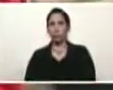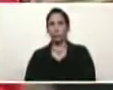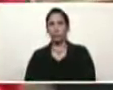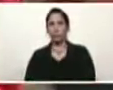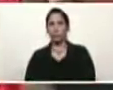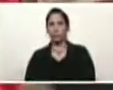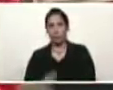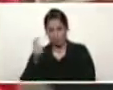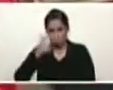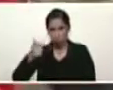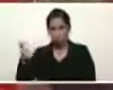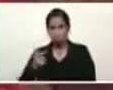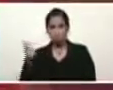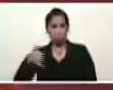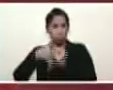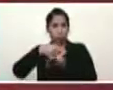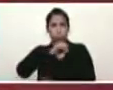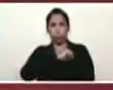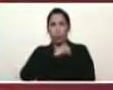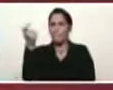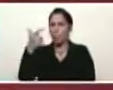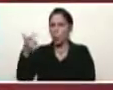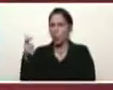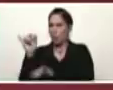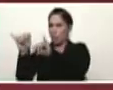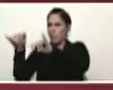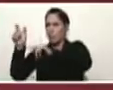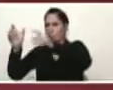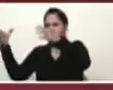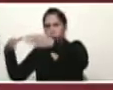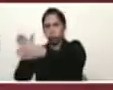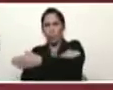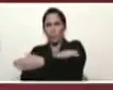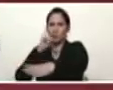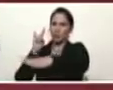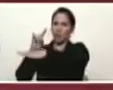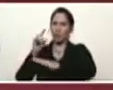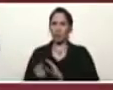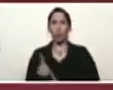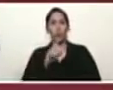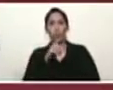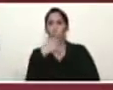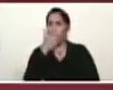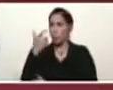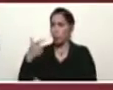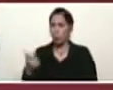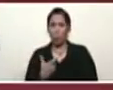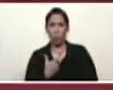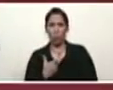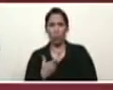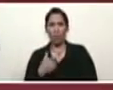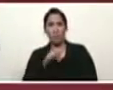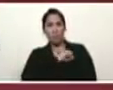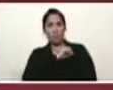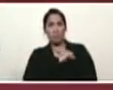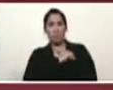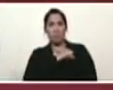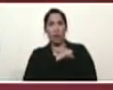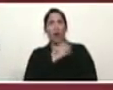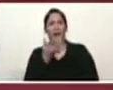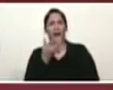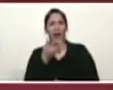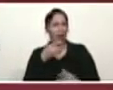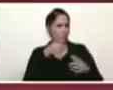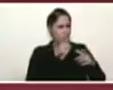si quieren un cobarde, búsquenlo entre los traidores. No busquen cobardes entre revolucionarios,